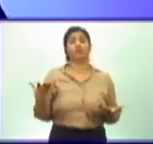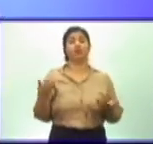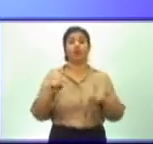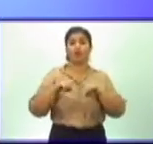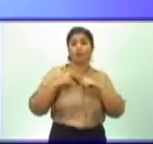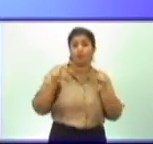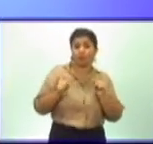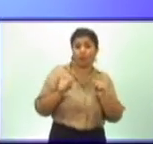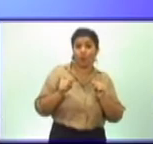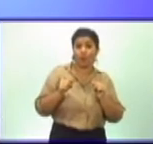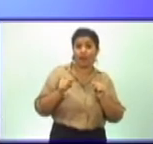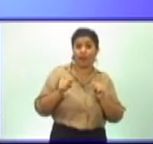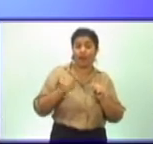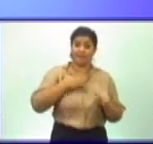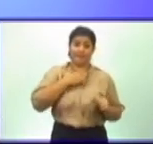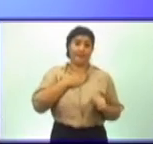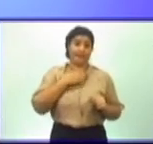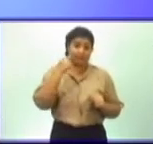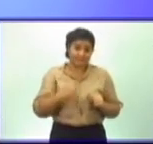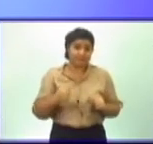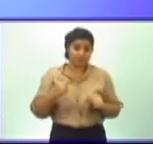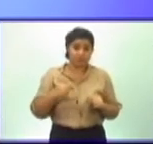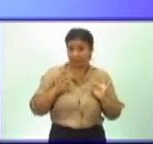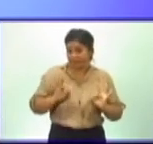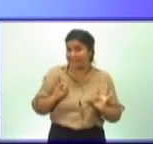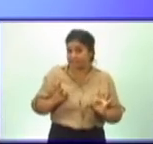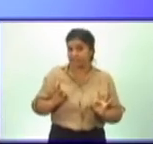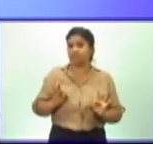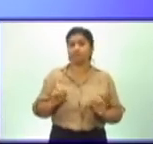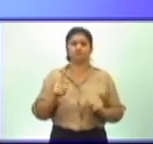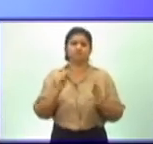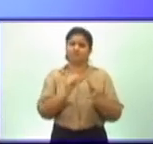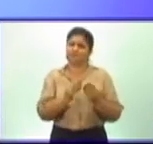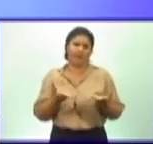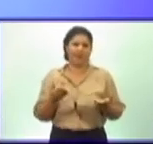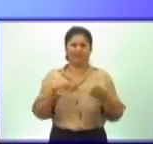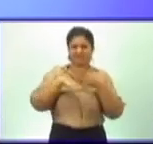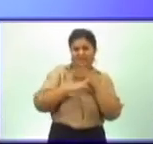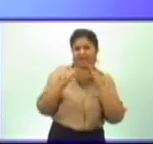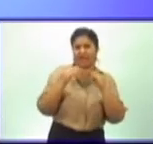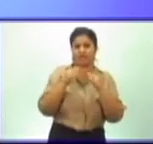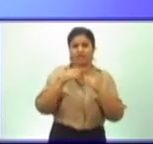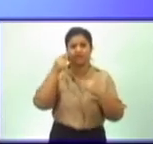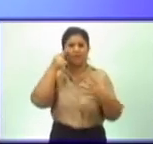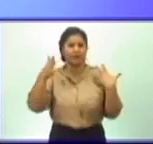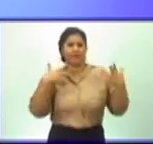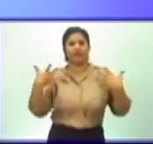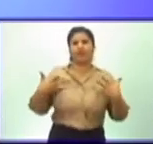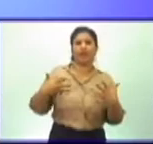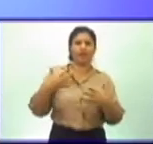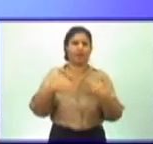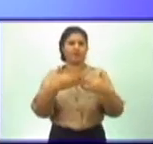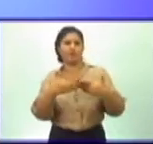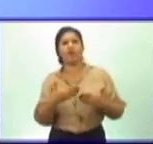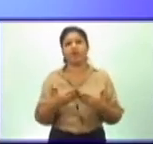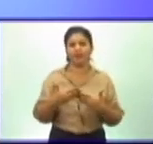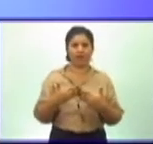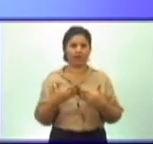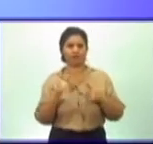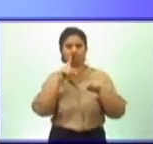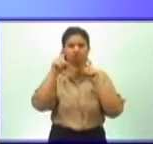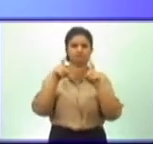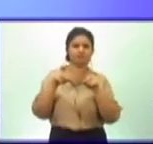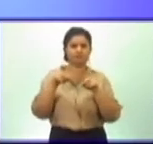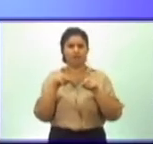un intruso dentro de una casa y entrometerse en los asuntos personales de la familia, en fin. Entonces,